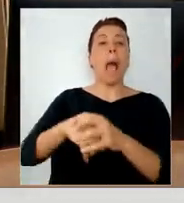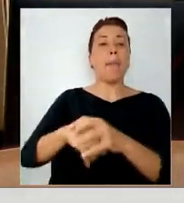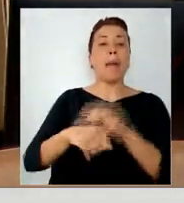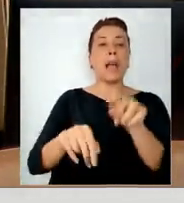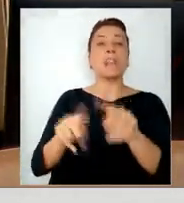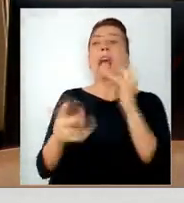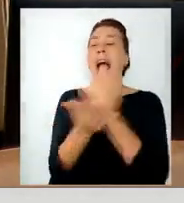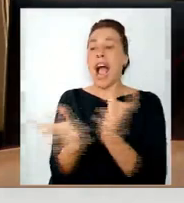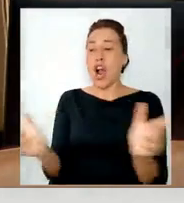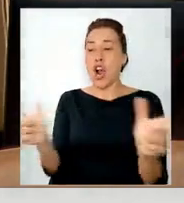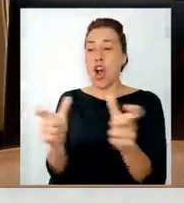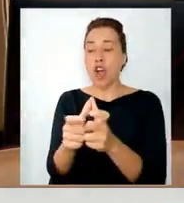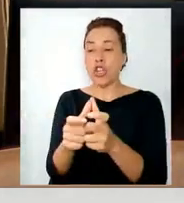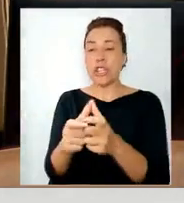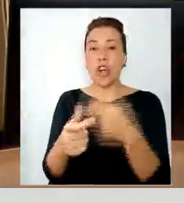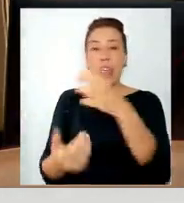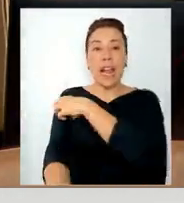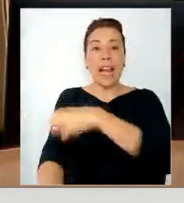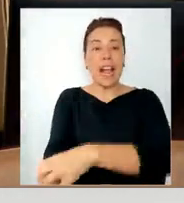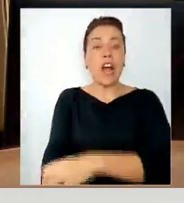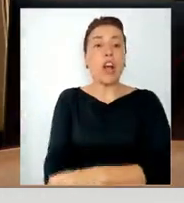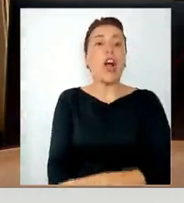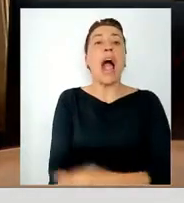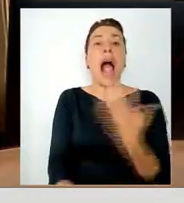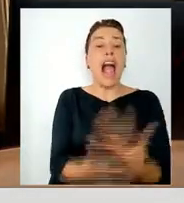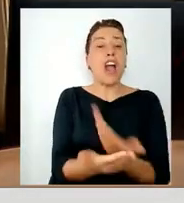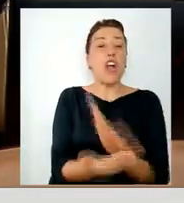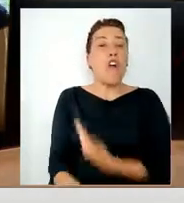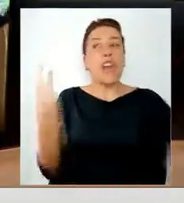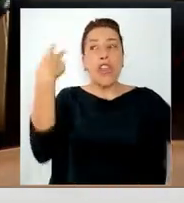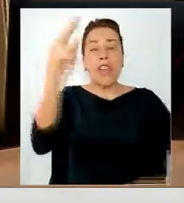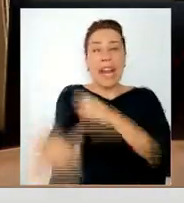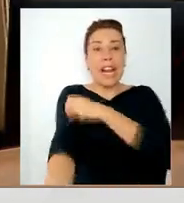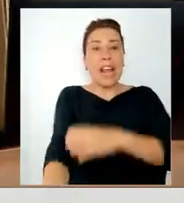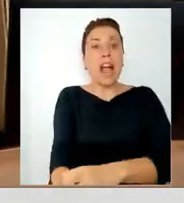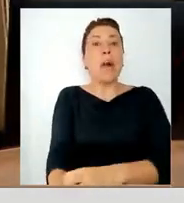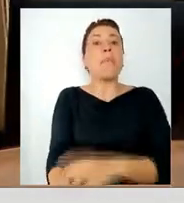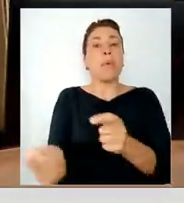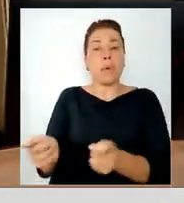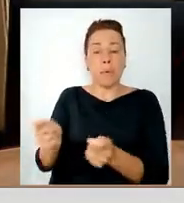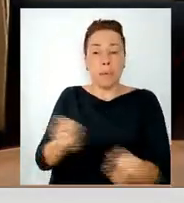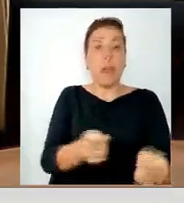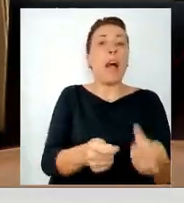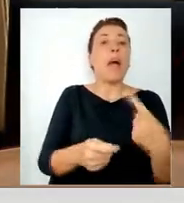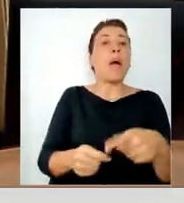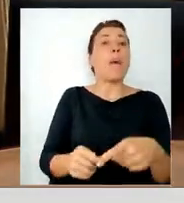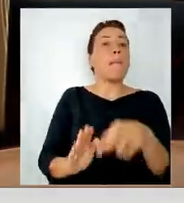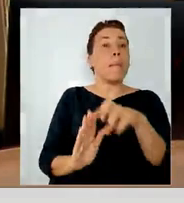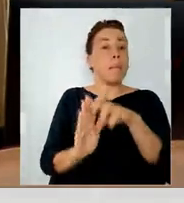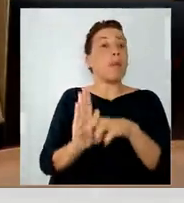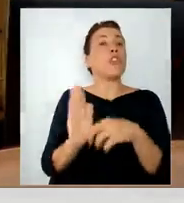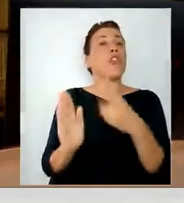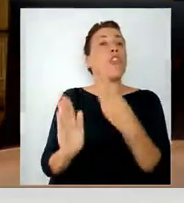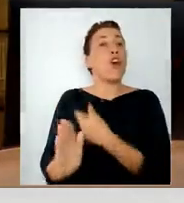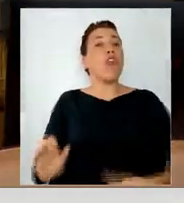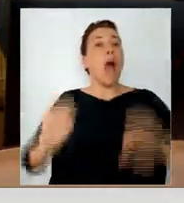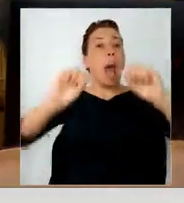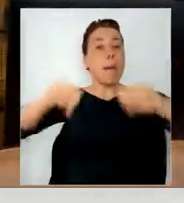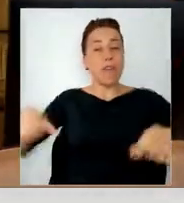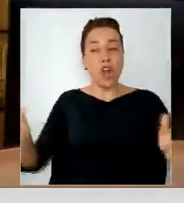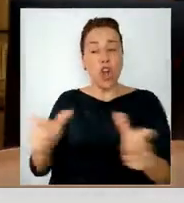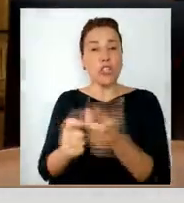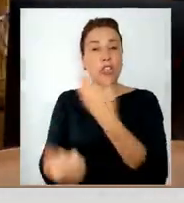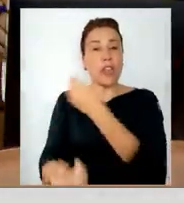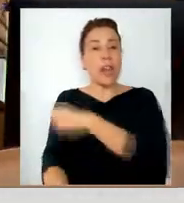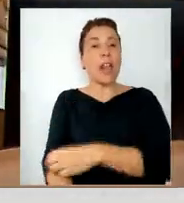Un gobierno regional que por un mensaje al ejecutivo aprueba el consejo regional y va a tomar razón a la